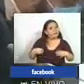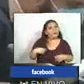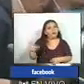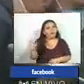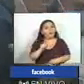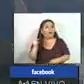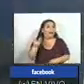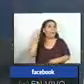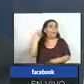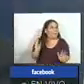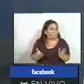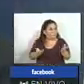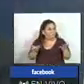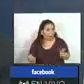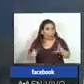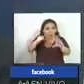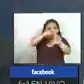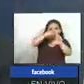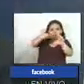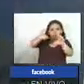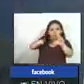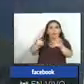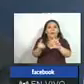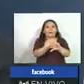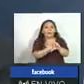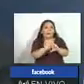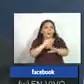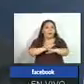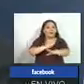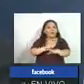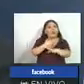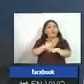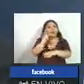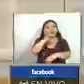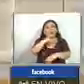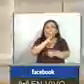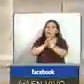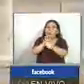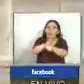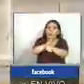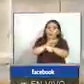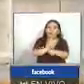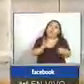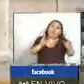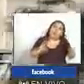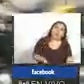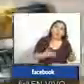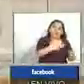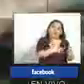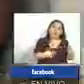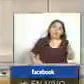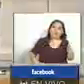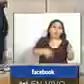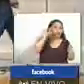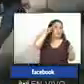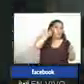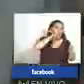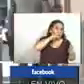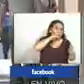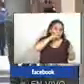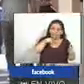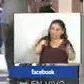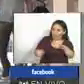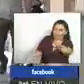que serviría para reducir el número de personas contagiadas por COVID-19, lo que llevó al presidente Bukele a